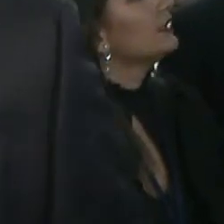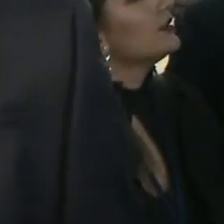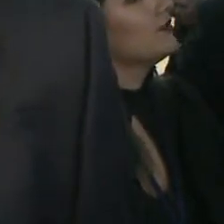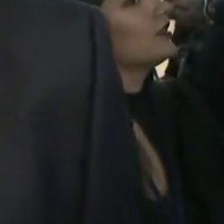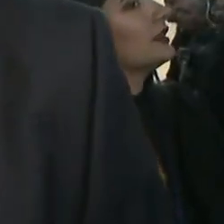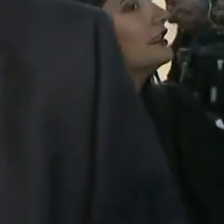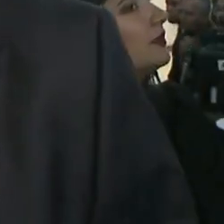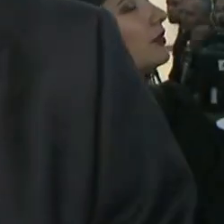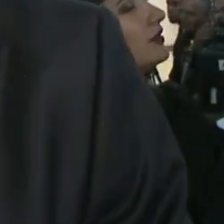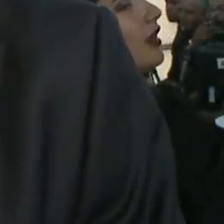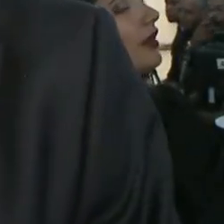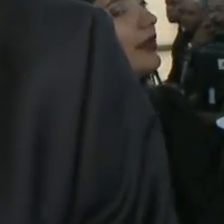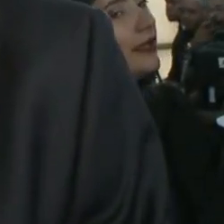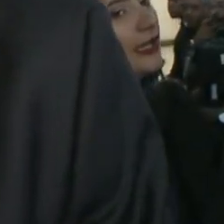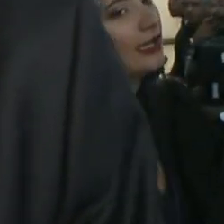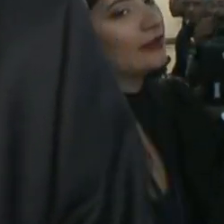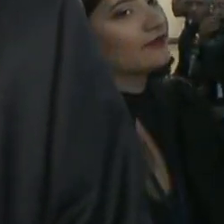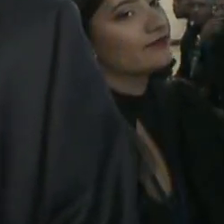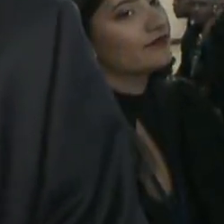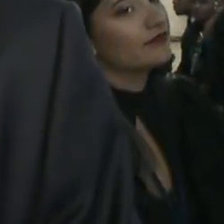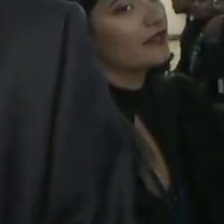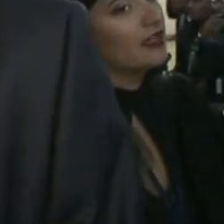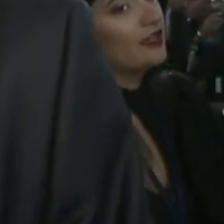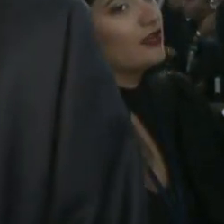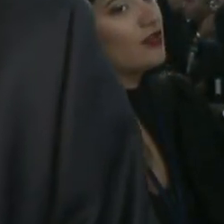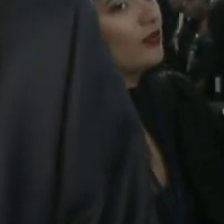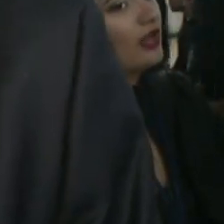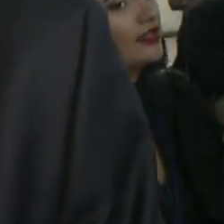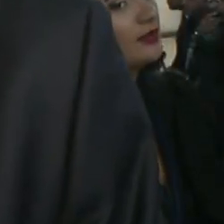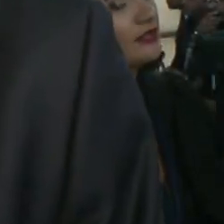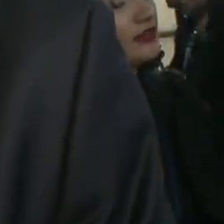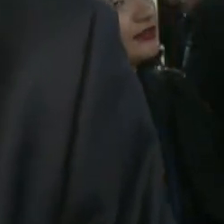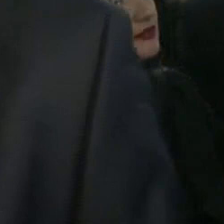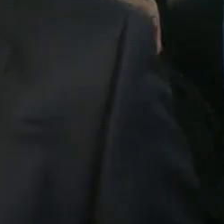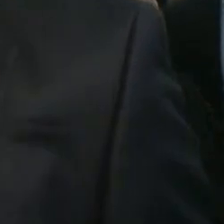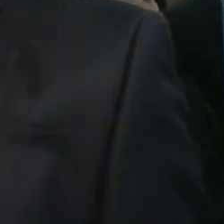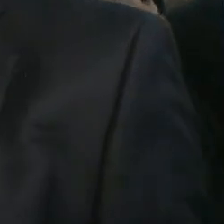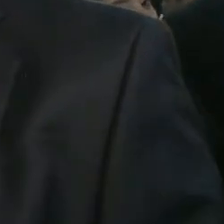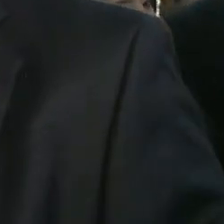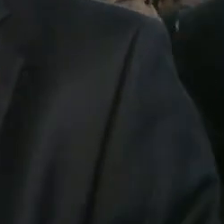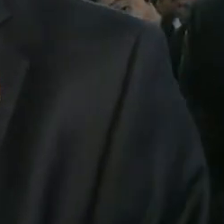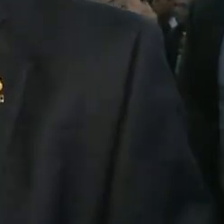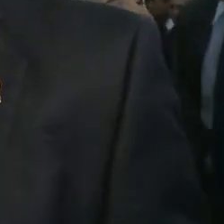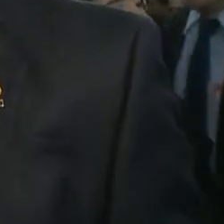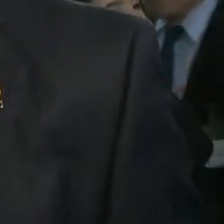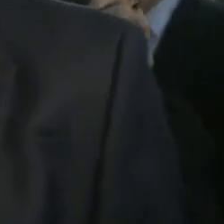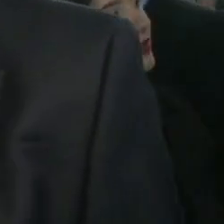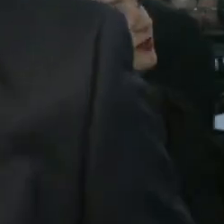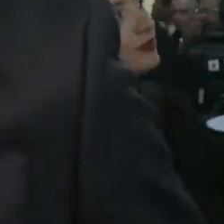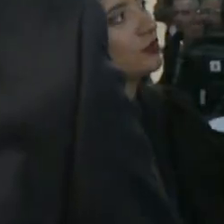PAC. El PAC ha abrazado, ha acogido la agenda de Liberación